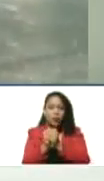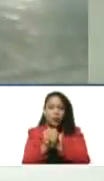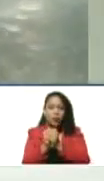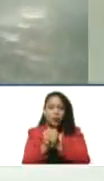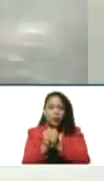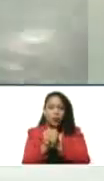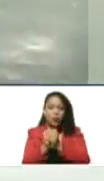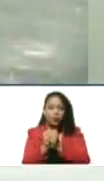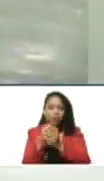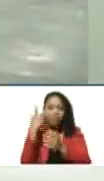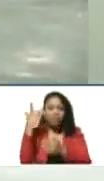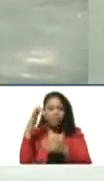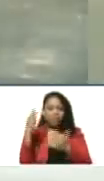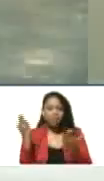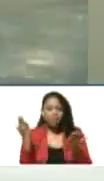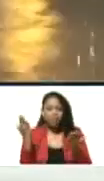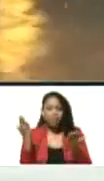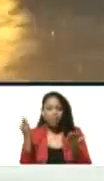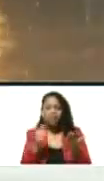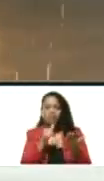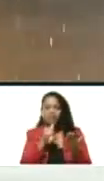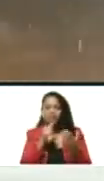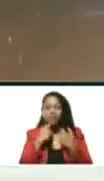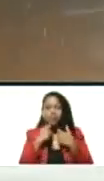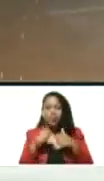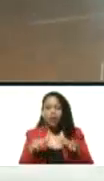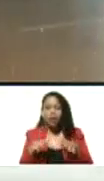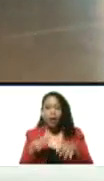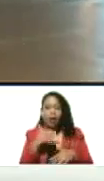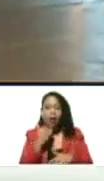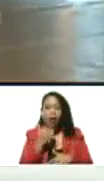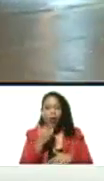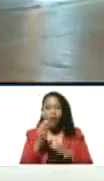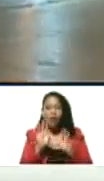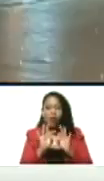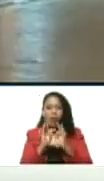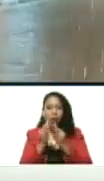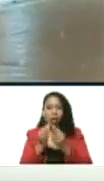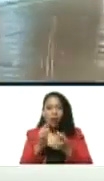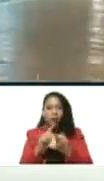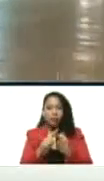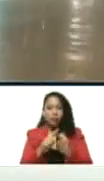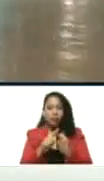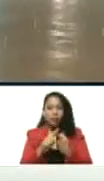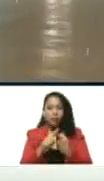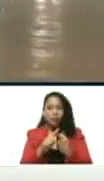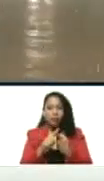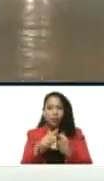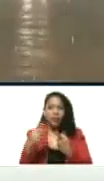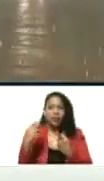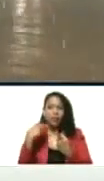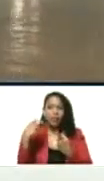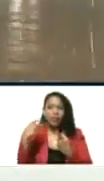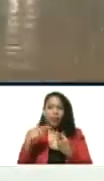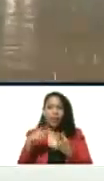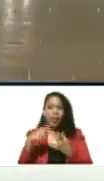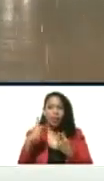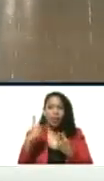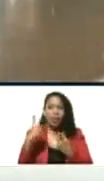por quienes han perdido a familiares, a víctimas de